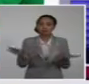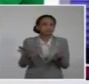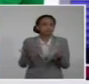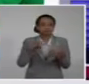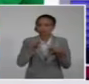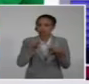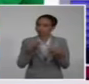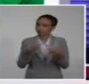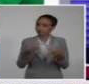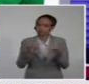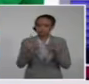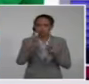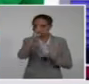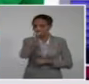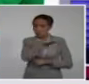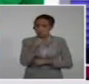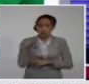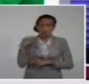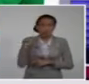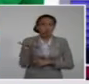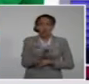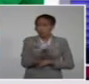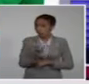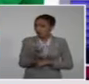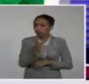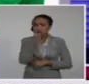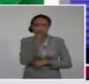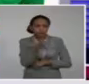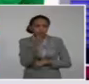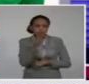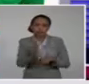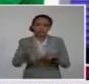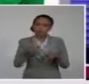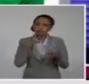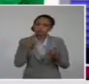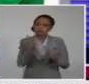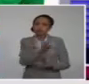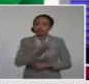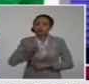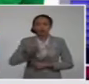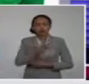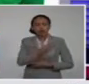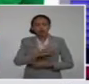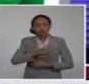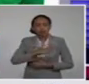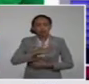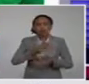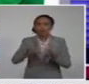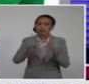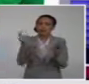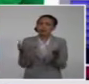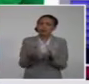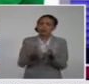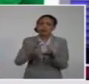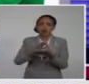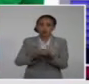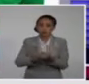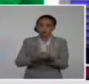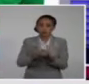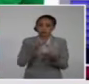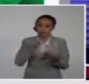fue posible su reanimación. Lo lamentamos mucho y damos las condolencias a sus familiares y amistades.